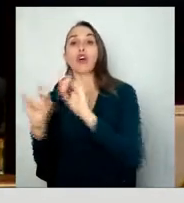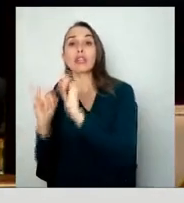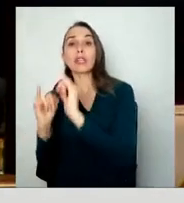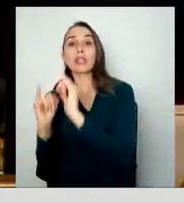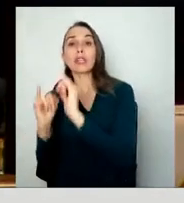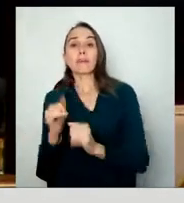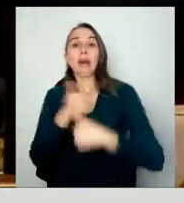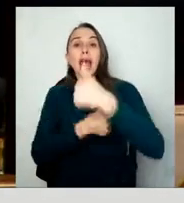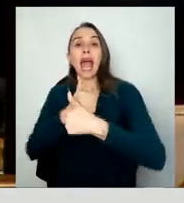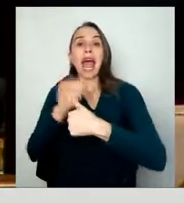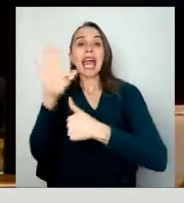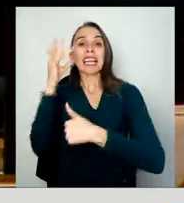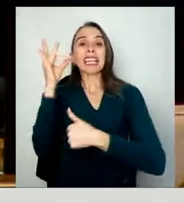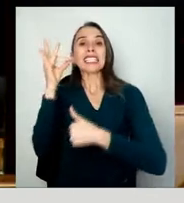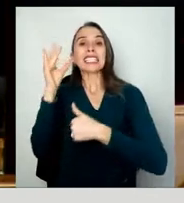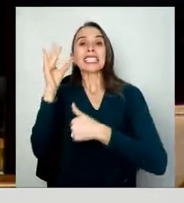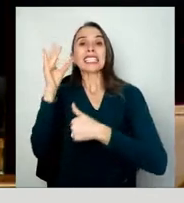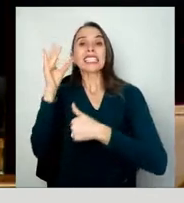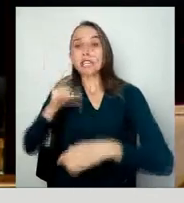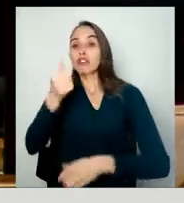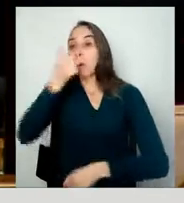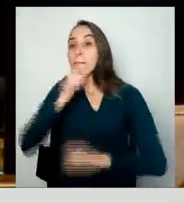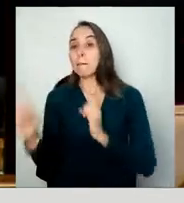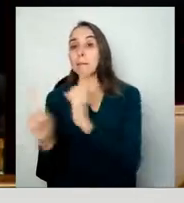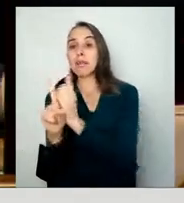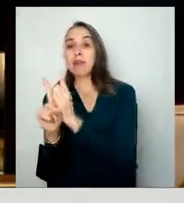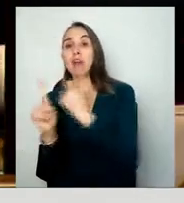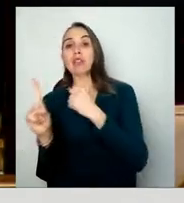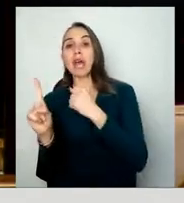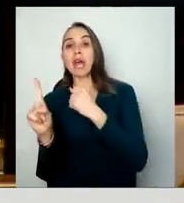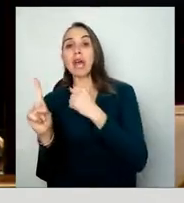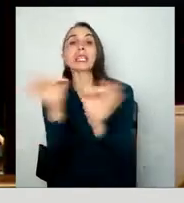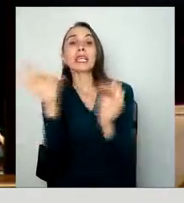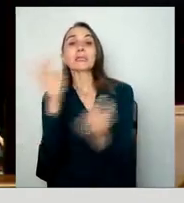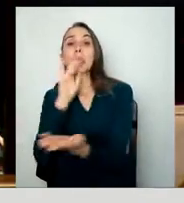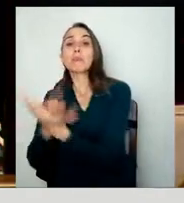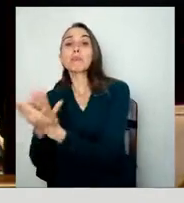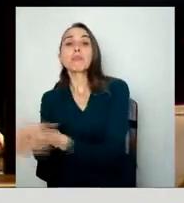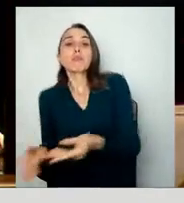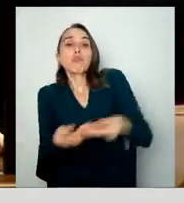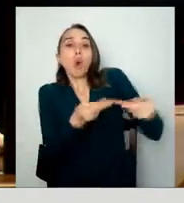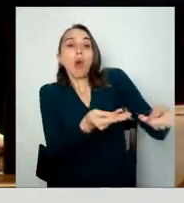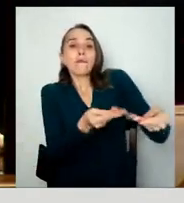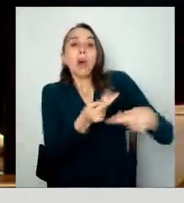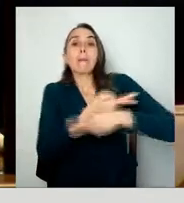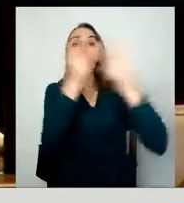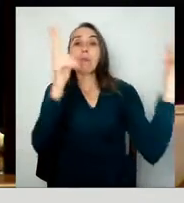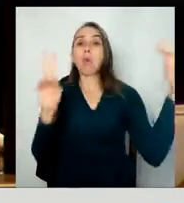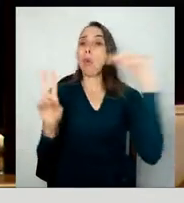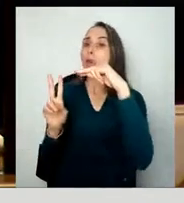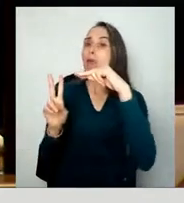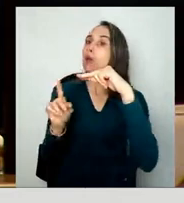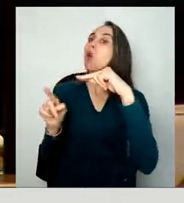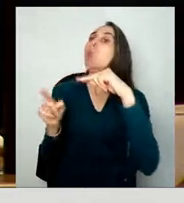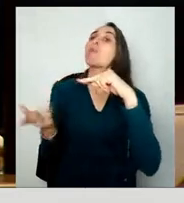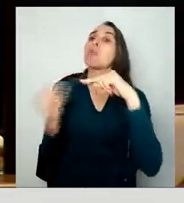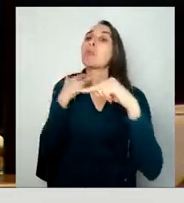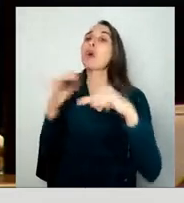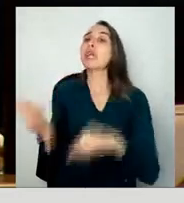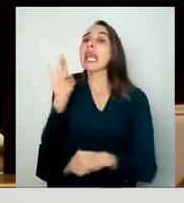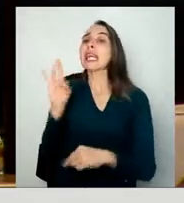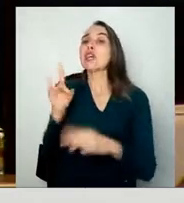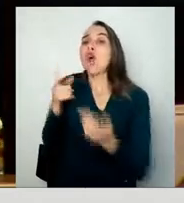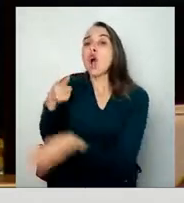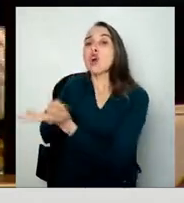privada o el trato directo va a ser necesario fundamental o acreditar de forma pública la necesidad de optar por estas modalidades que